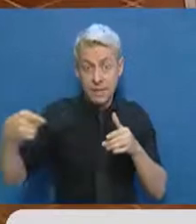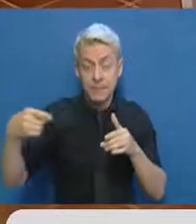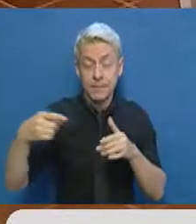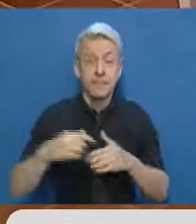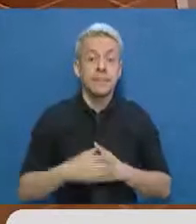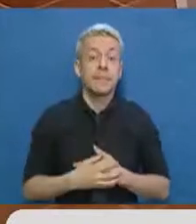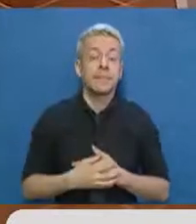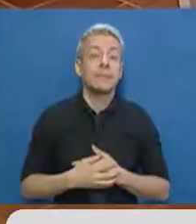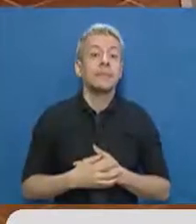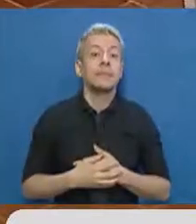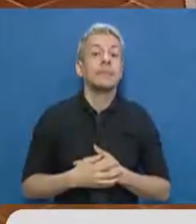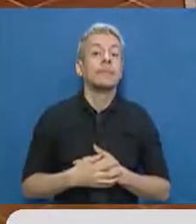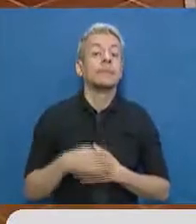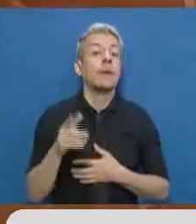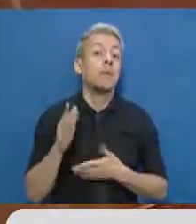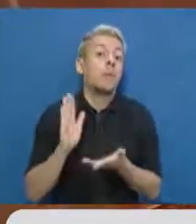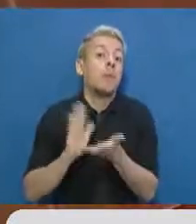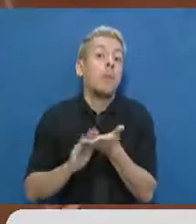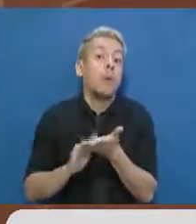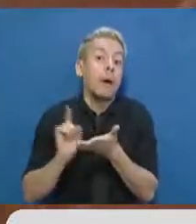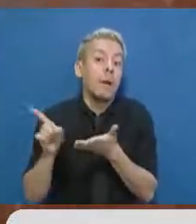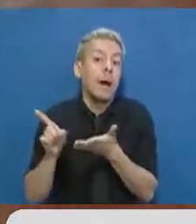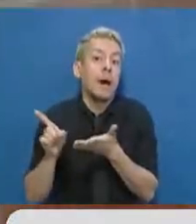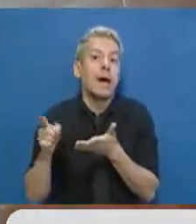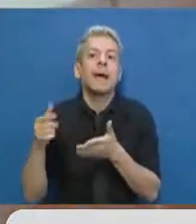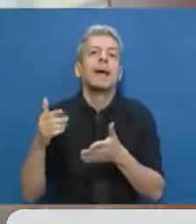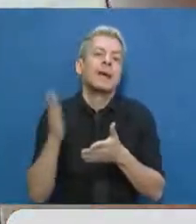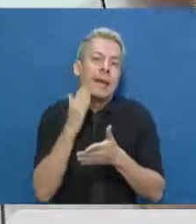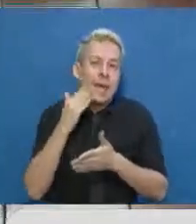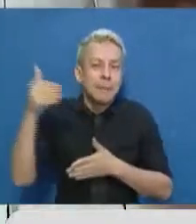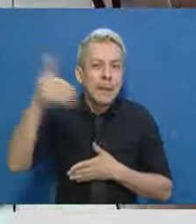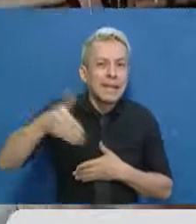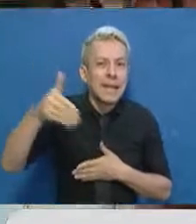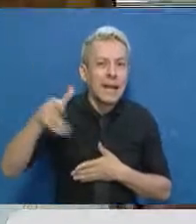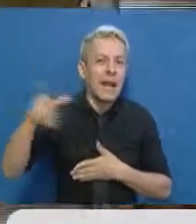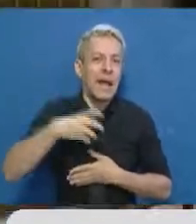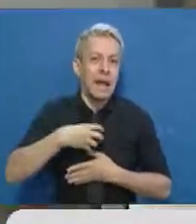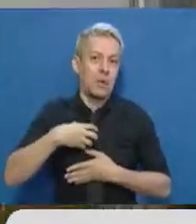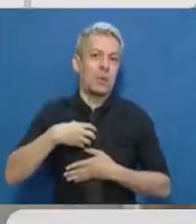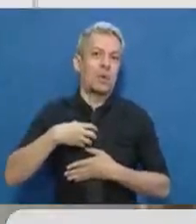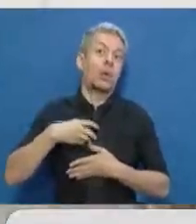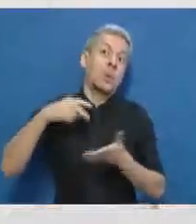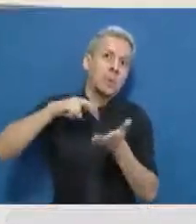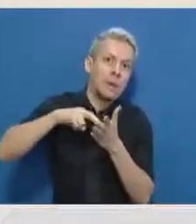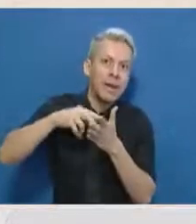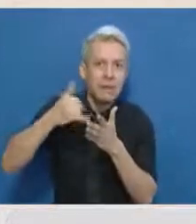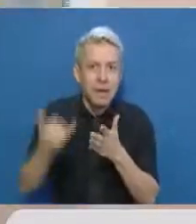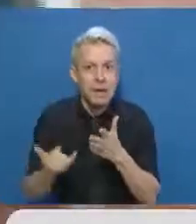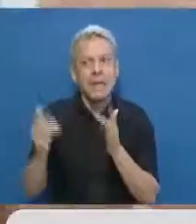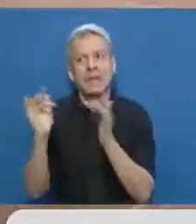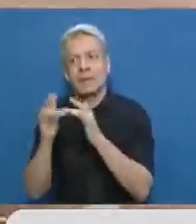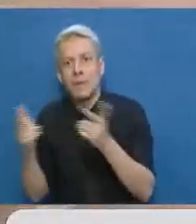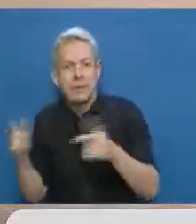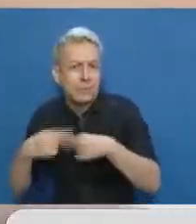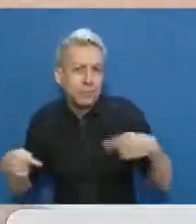a comenzar la experiencia de la presencialidad para alumnos con trayectoria débil de quinto año